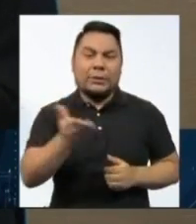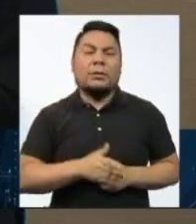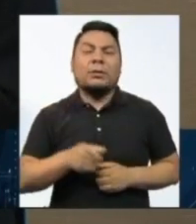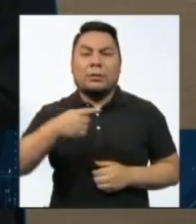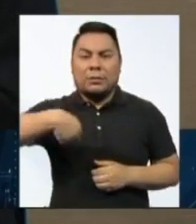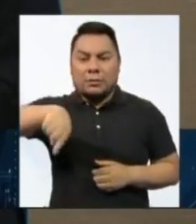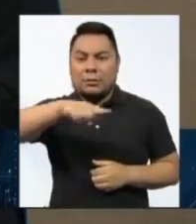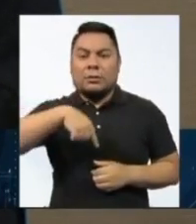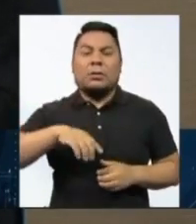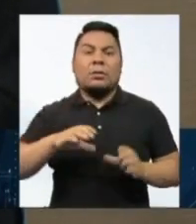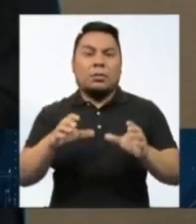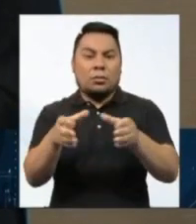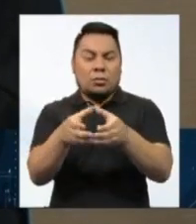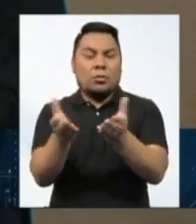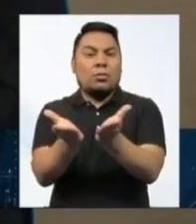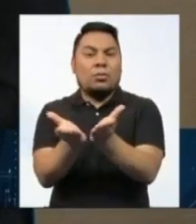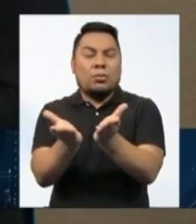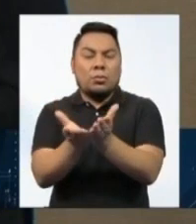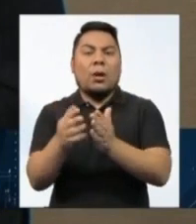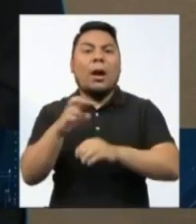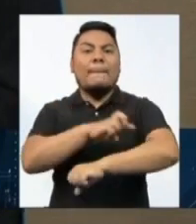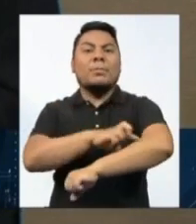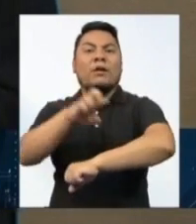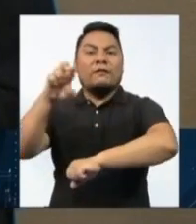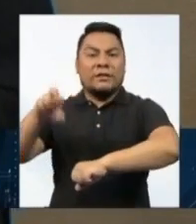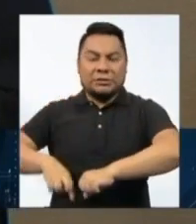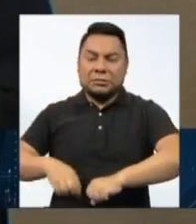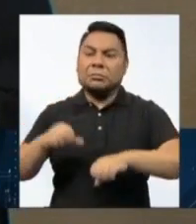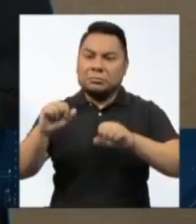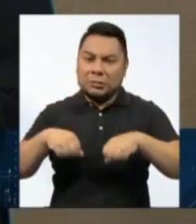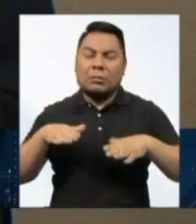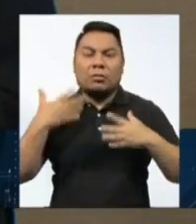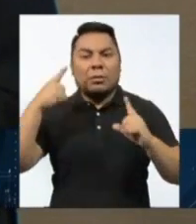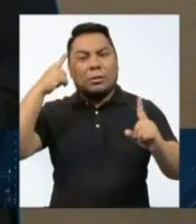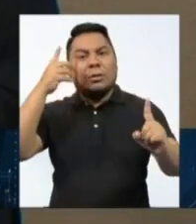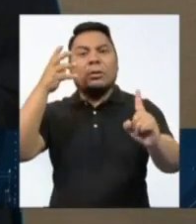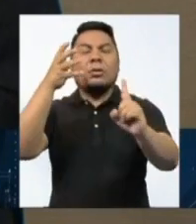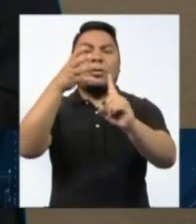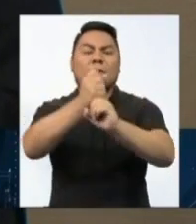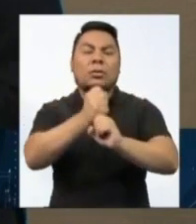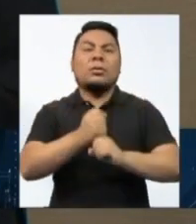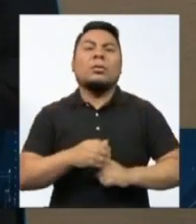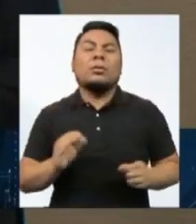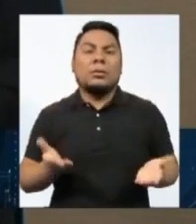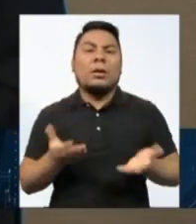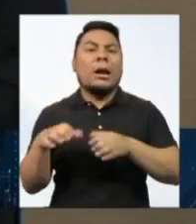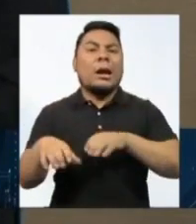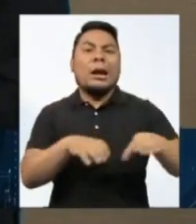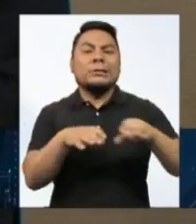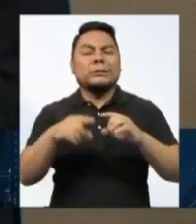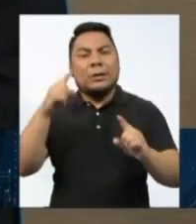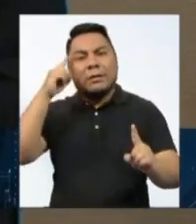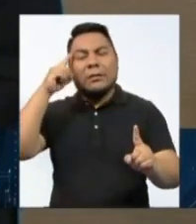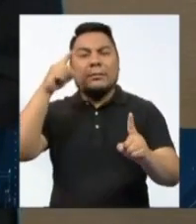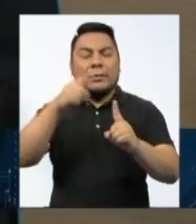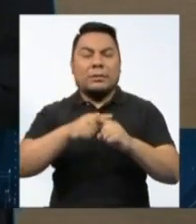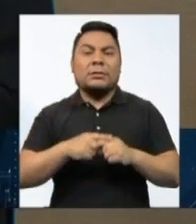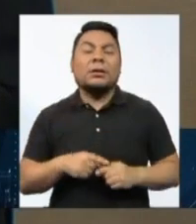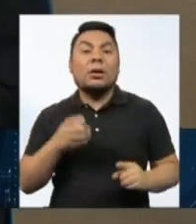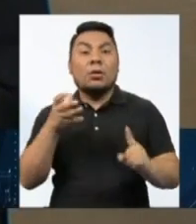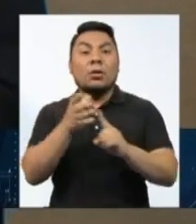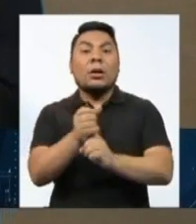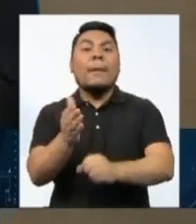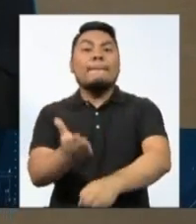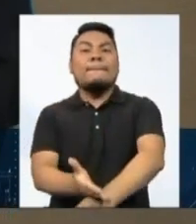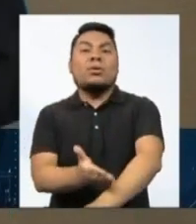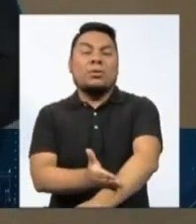con este gremio profesional para lograr cumplimiento de las metas y lograr que poco a